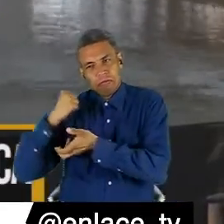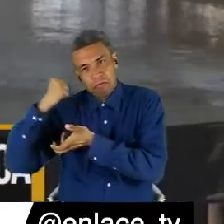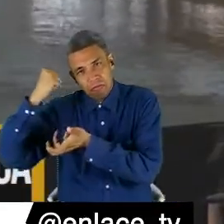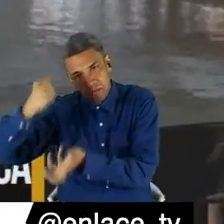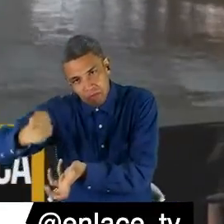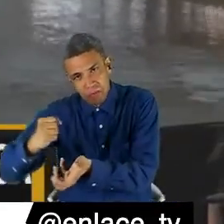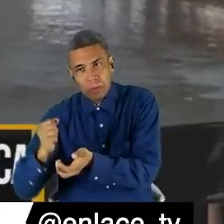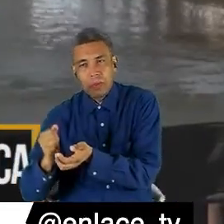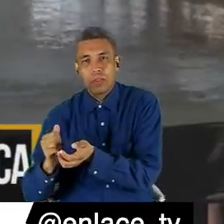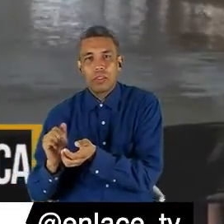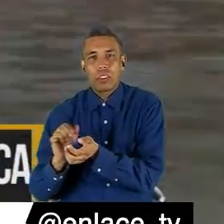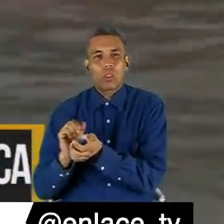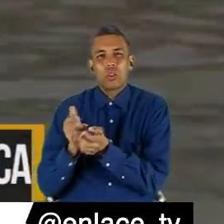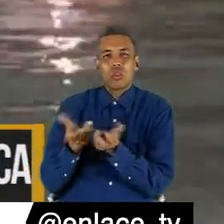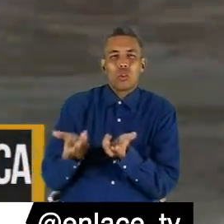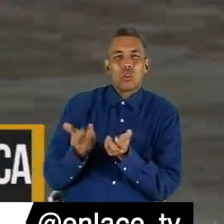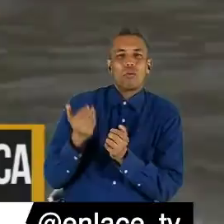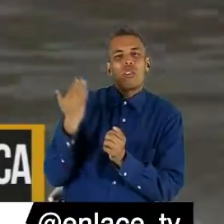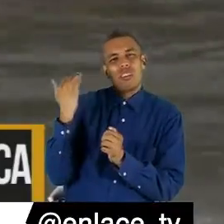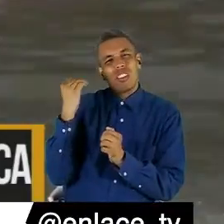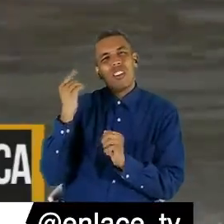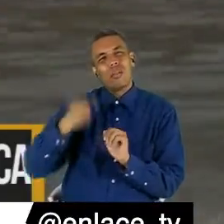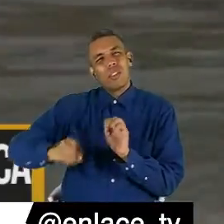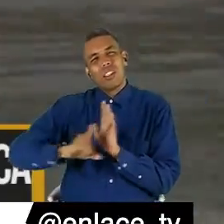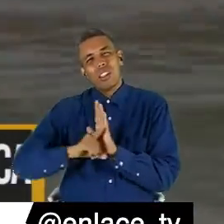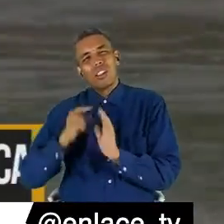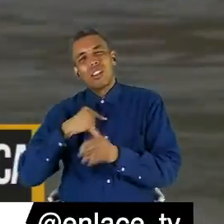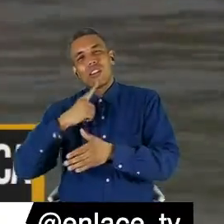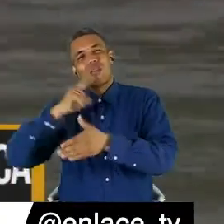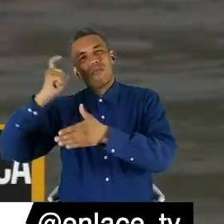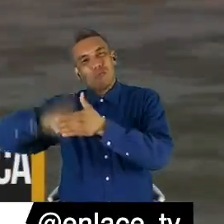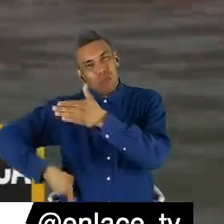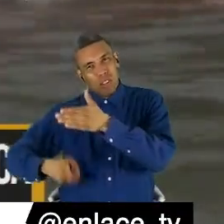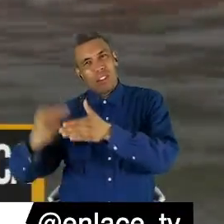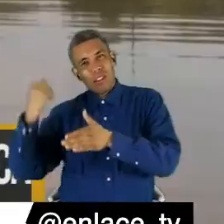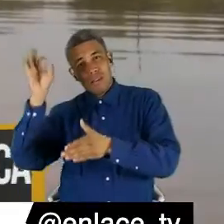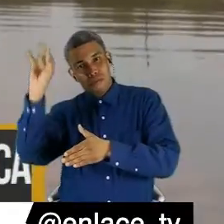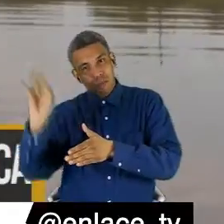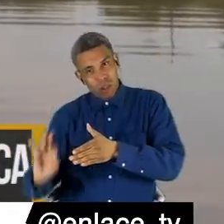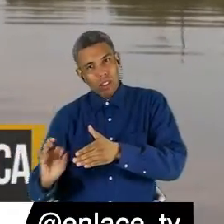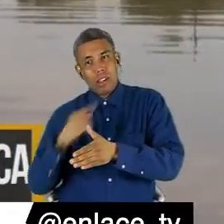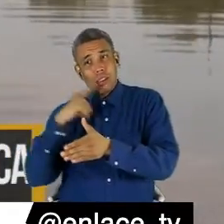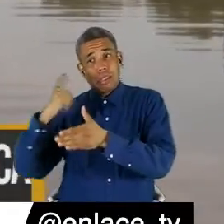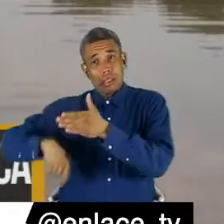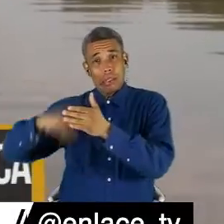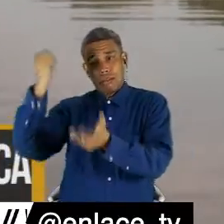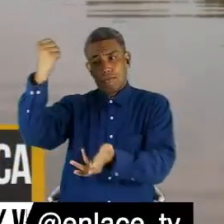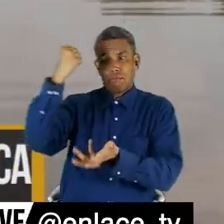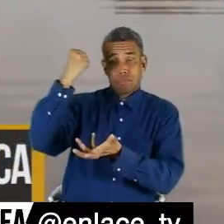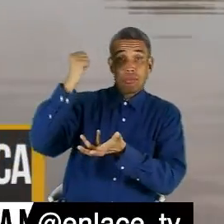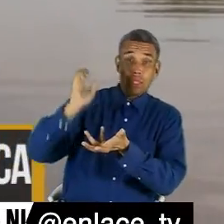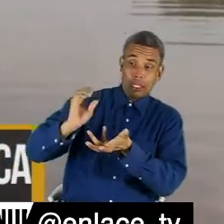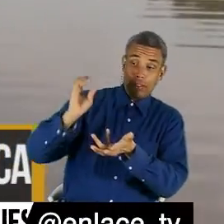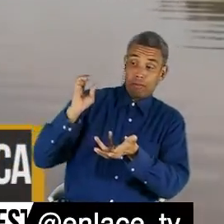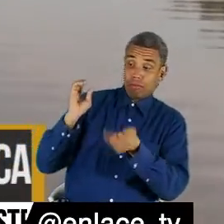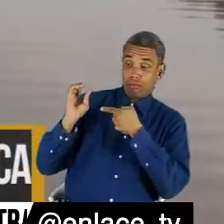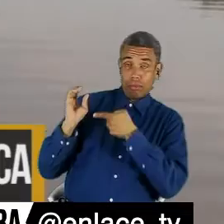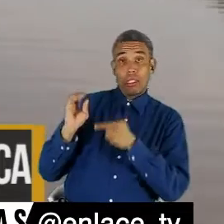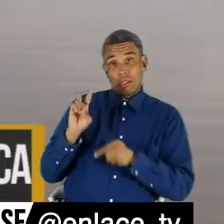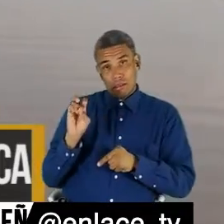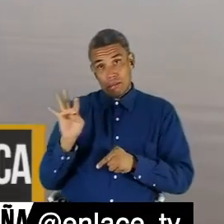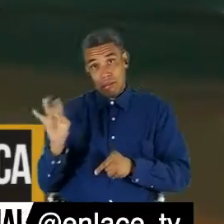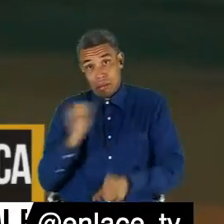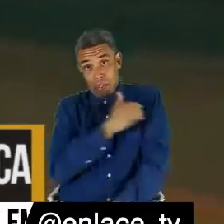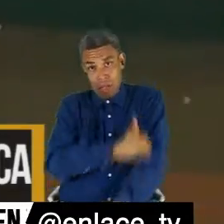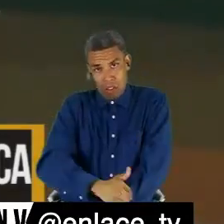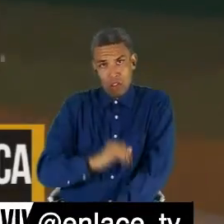General de Regalías, un proyecto que se pasó en el año 2015 y comienza a tener sus frutos en este